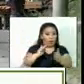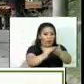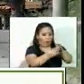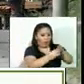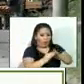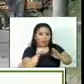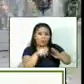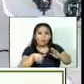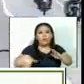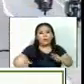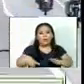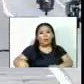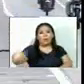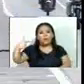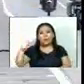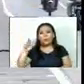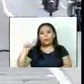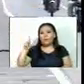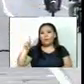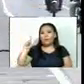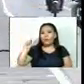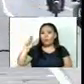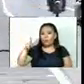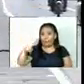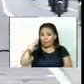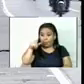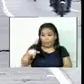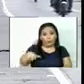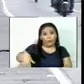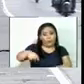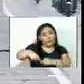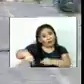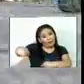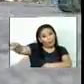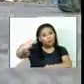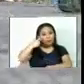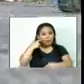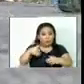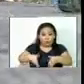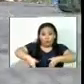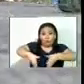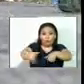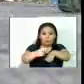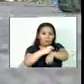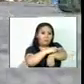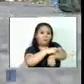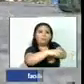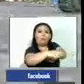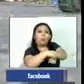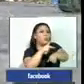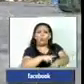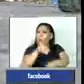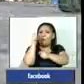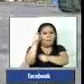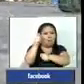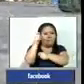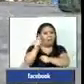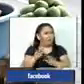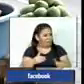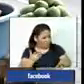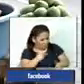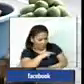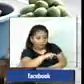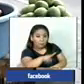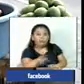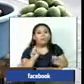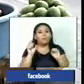cantón Guadalupe de Apopa parece que se toman un tramo de la vía, pero no es para protestar. Lo hacen para